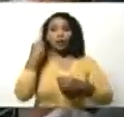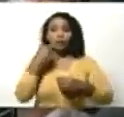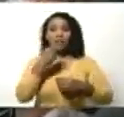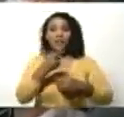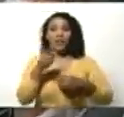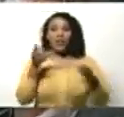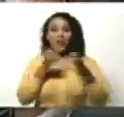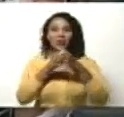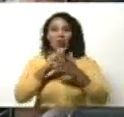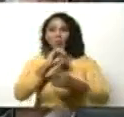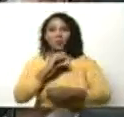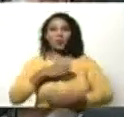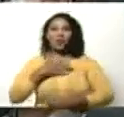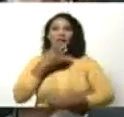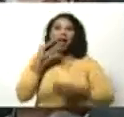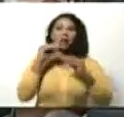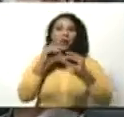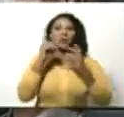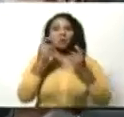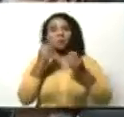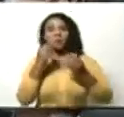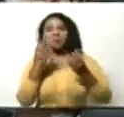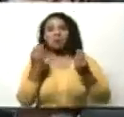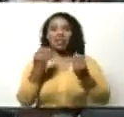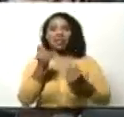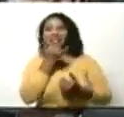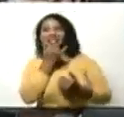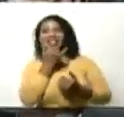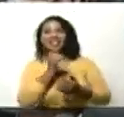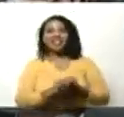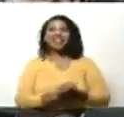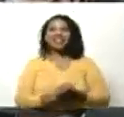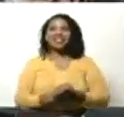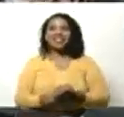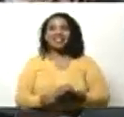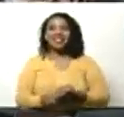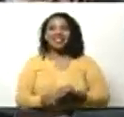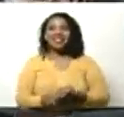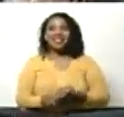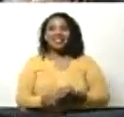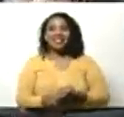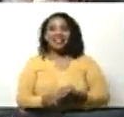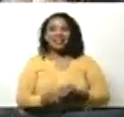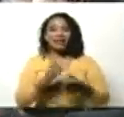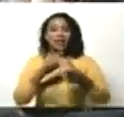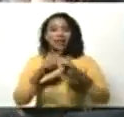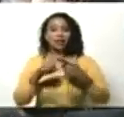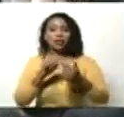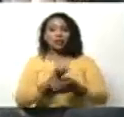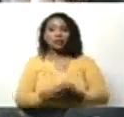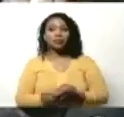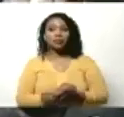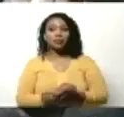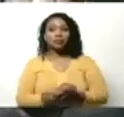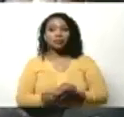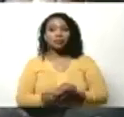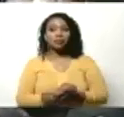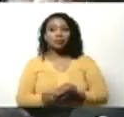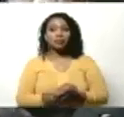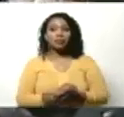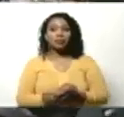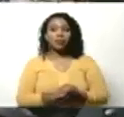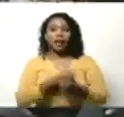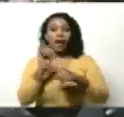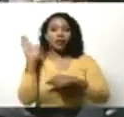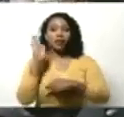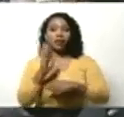así que... bastante equivocado, para no poner mucho adjetivo. Entonces, pues a eso